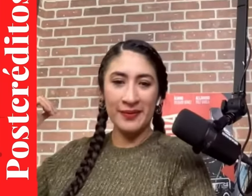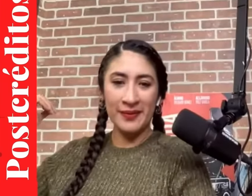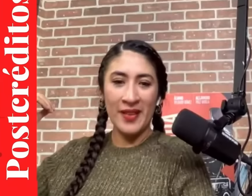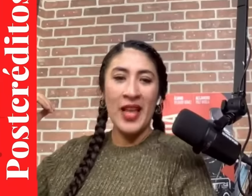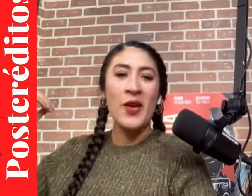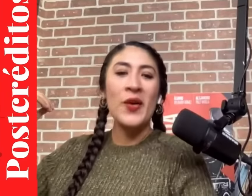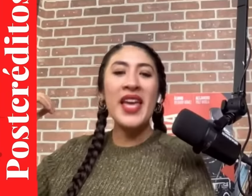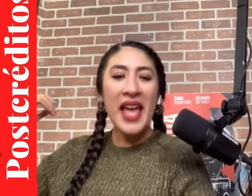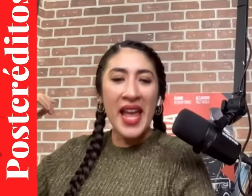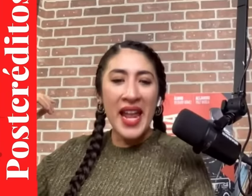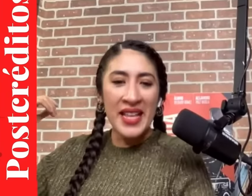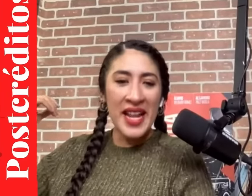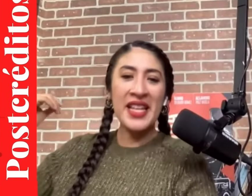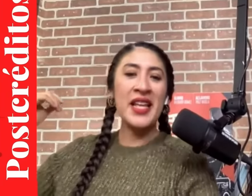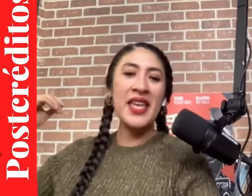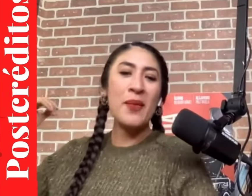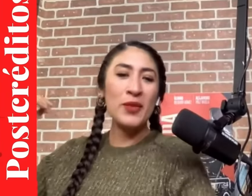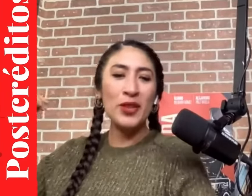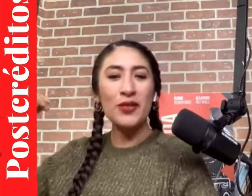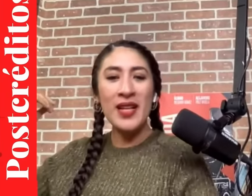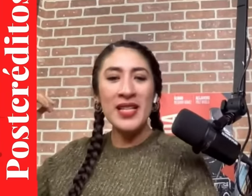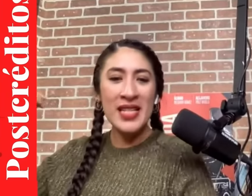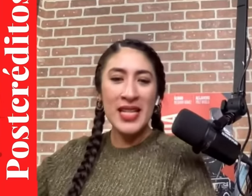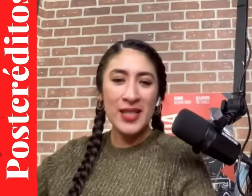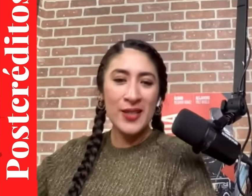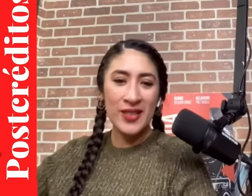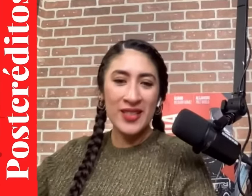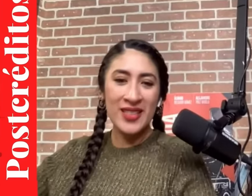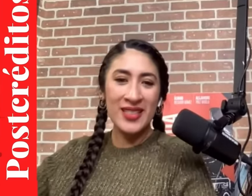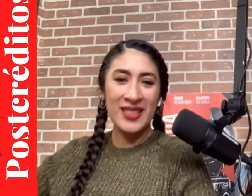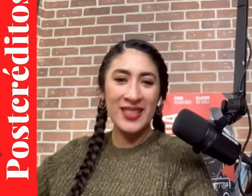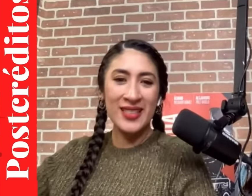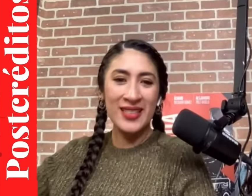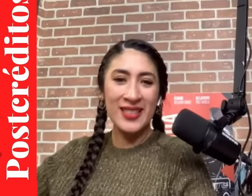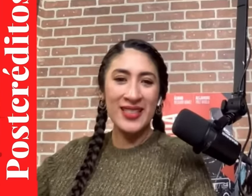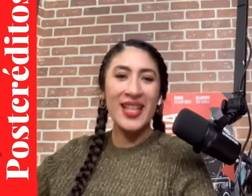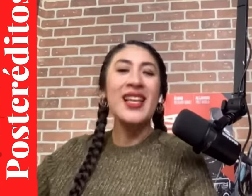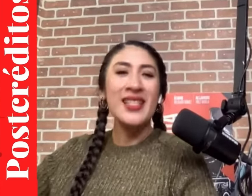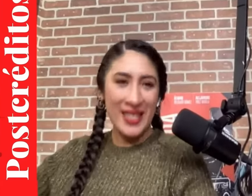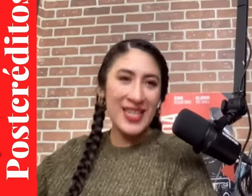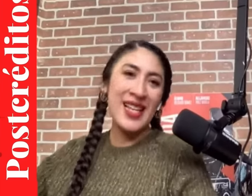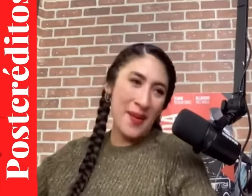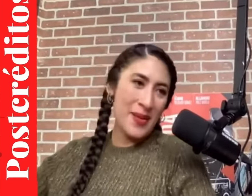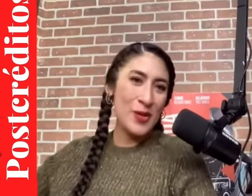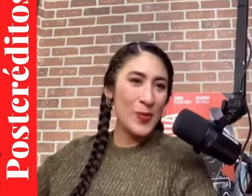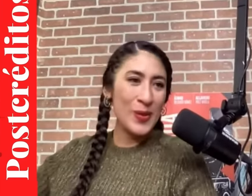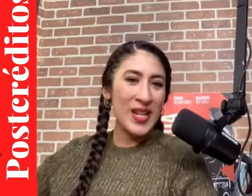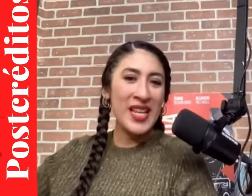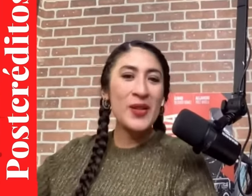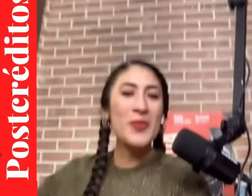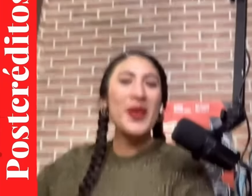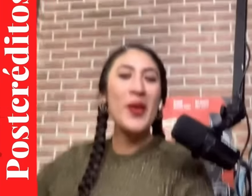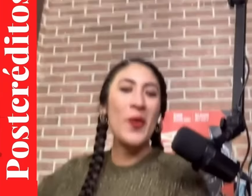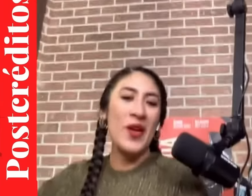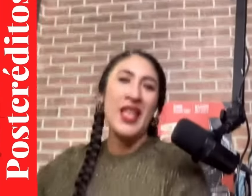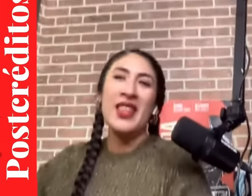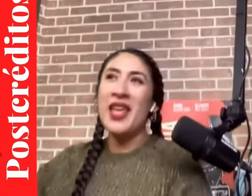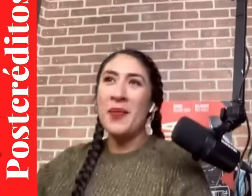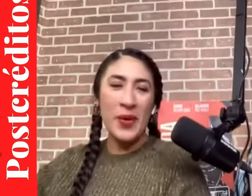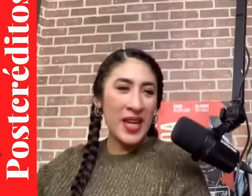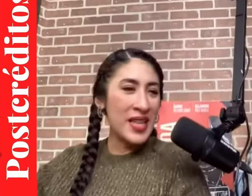universidad Oye erend la tiene ya muchos fans es No pues es que ayer estuvo aquí sí si la vi en los postcréditos